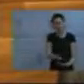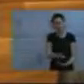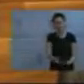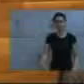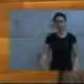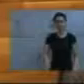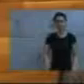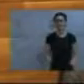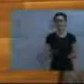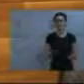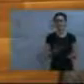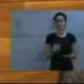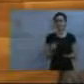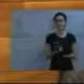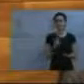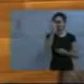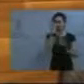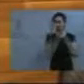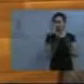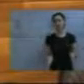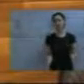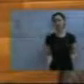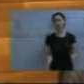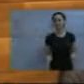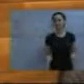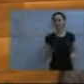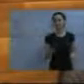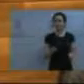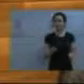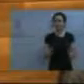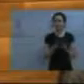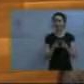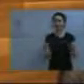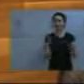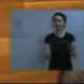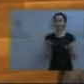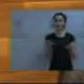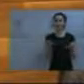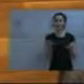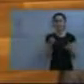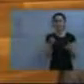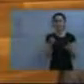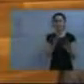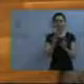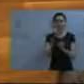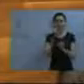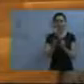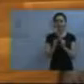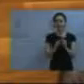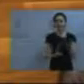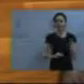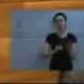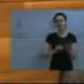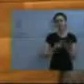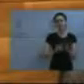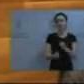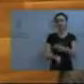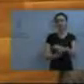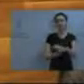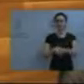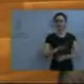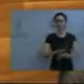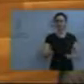y, desde luego, nosotros creo que deberían de abordarse estas cuestiones y deberían de elaborar un plan estratégico en